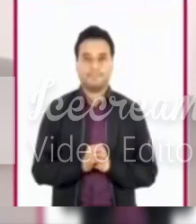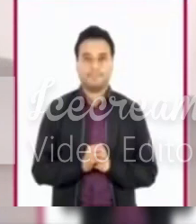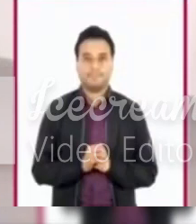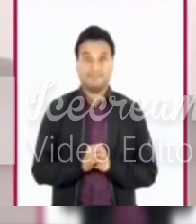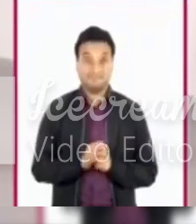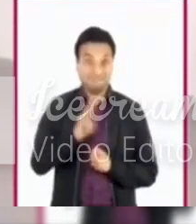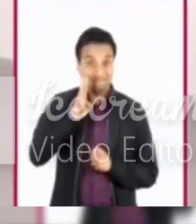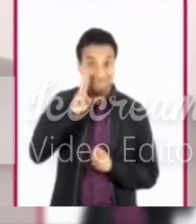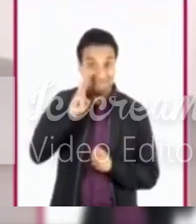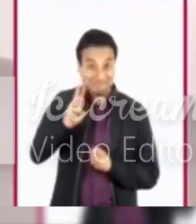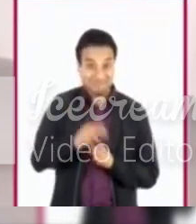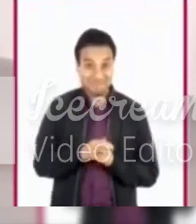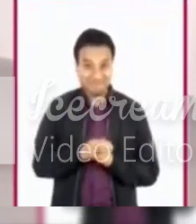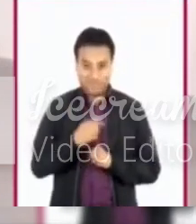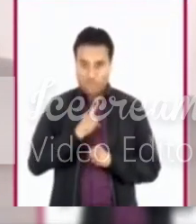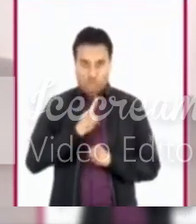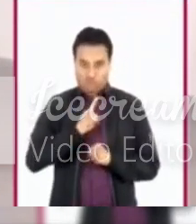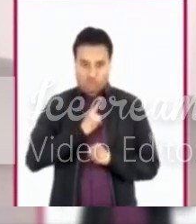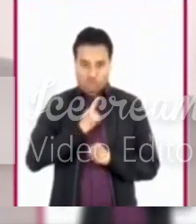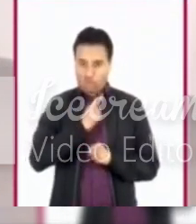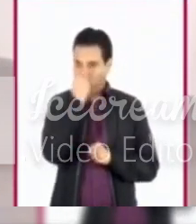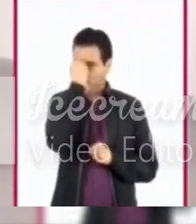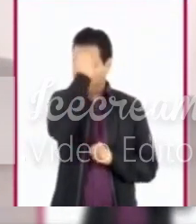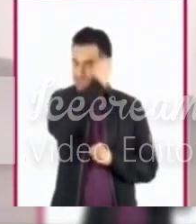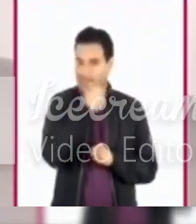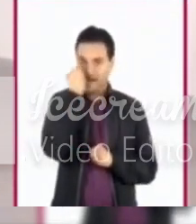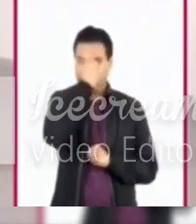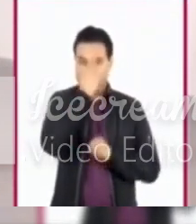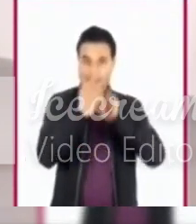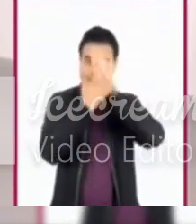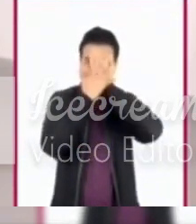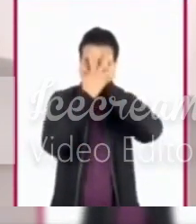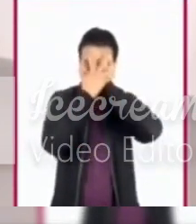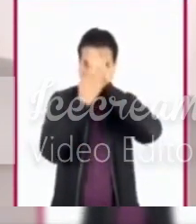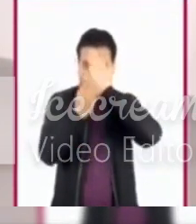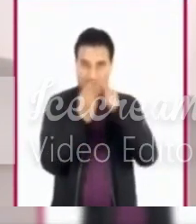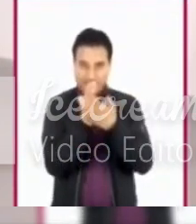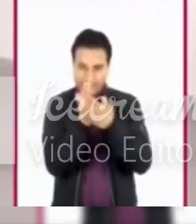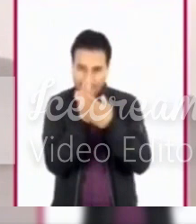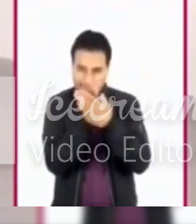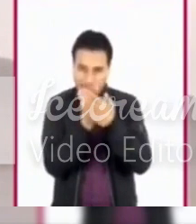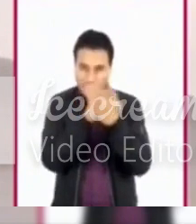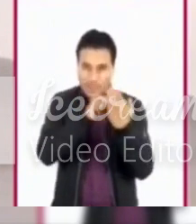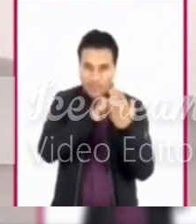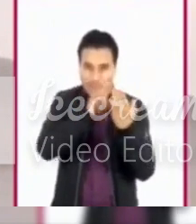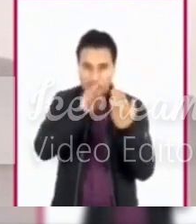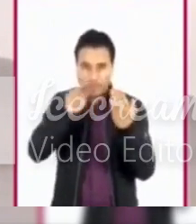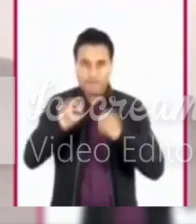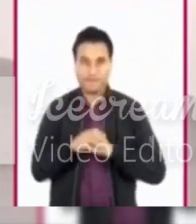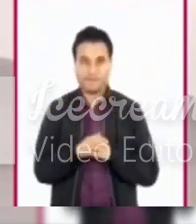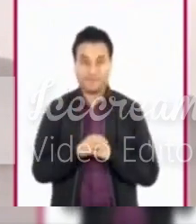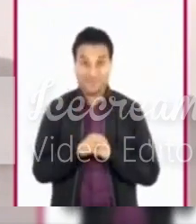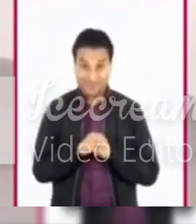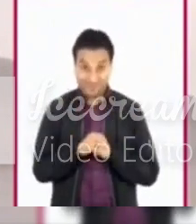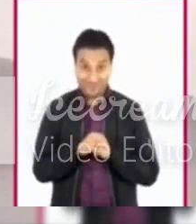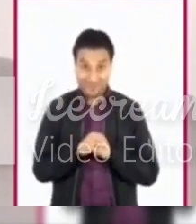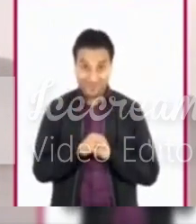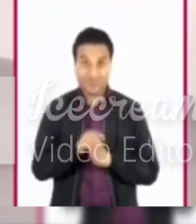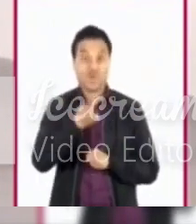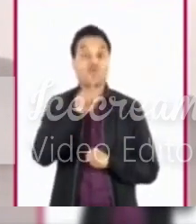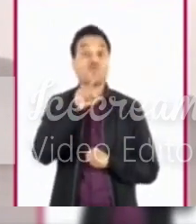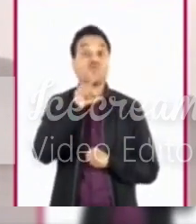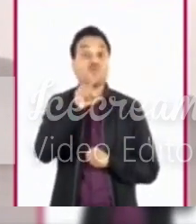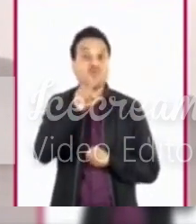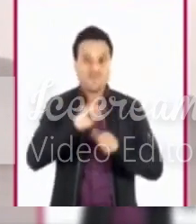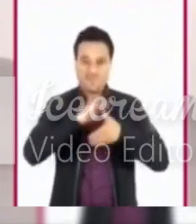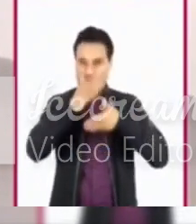Como pueden ver, el autorretrato es el dibujo de ustedes mismos como si se vieran en un espejo. Ahora, cuando tengan un